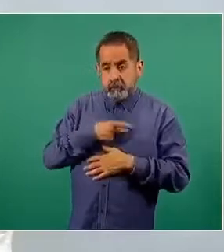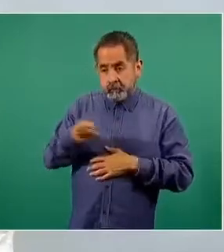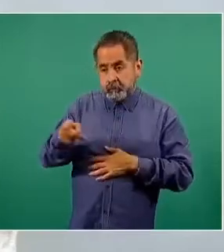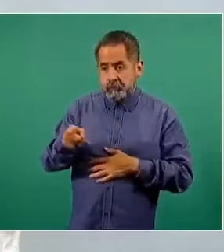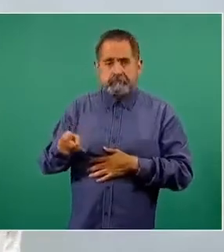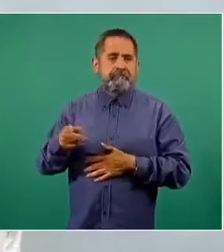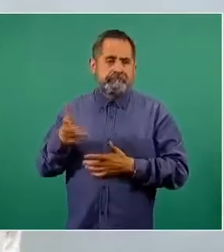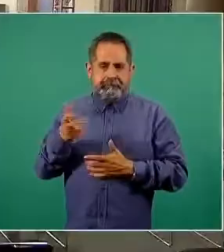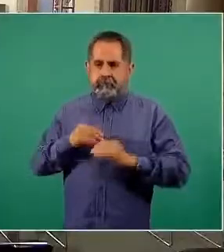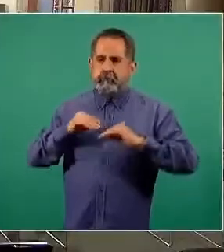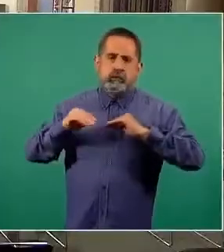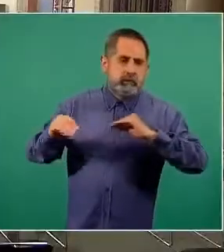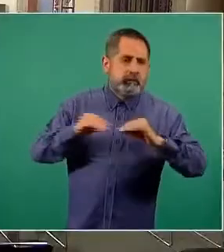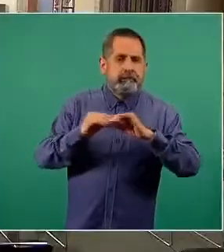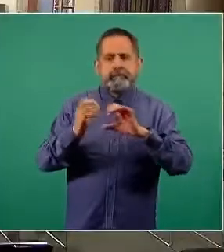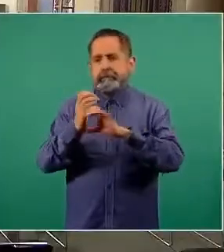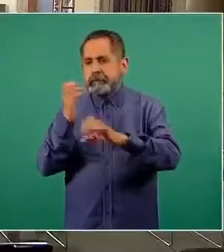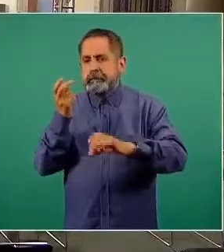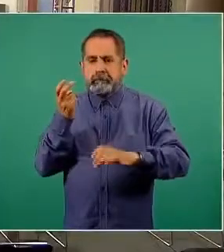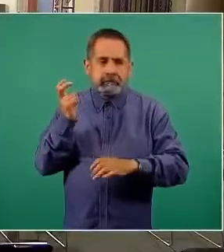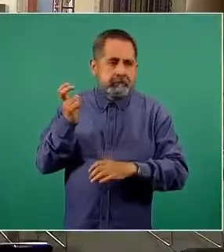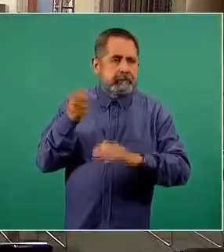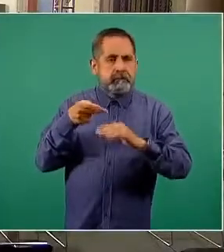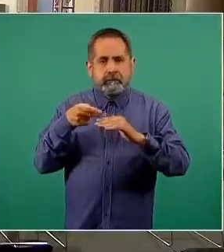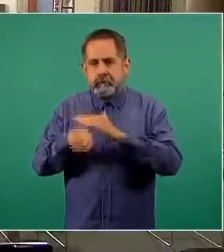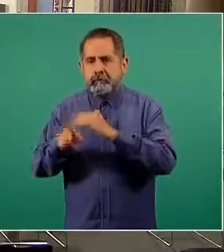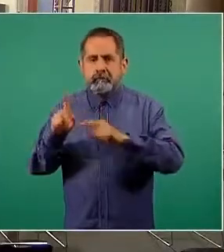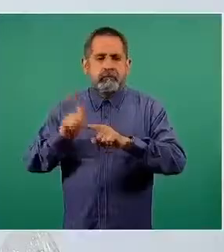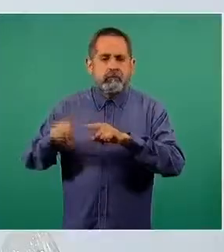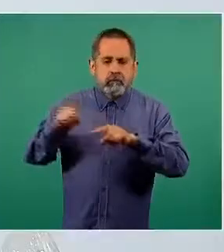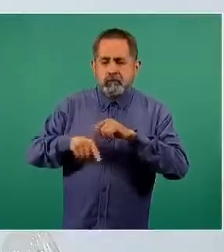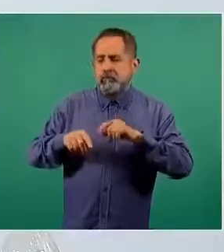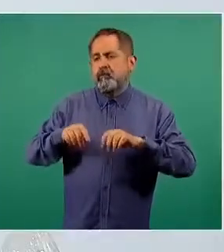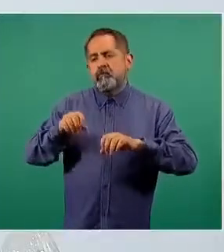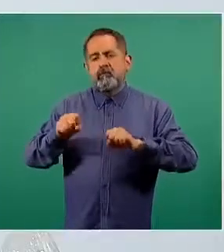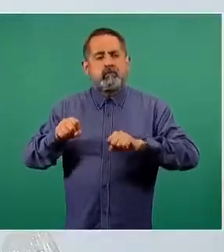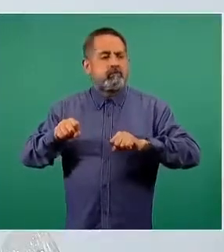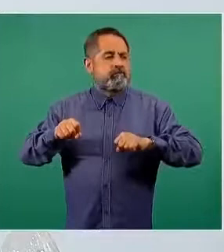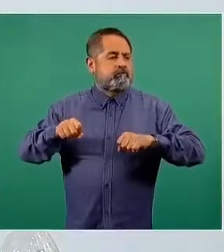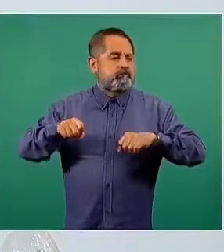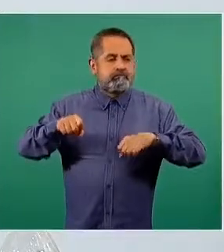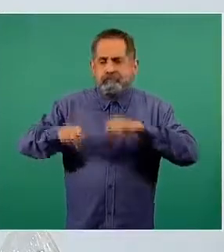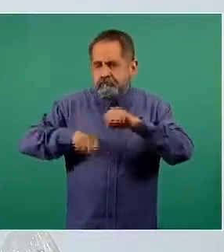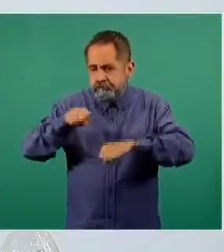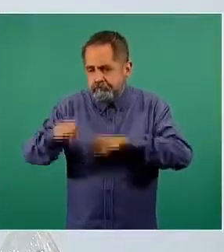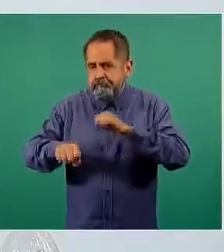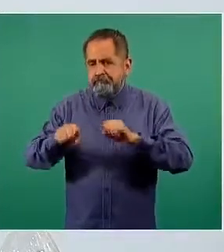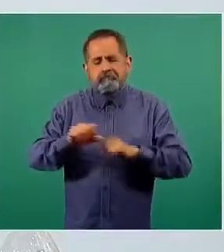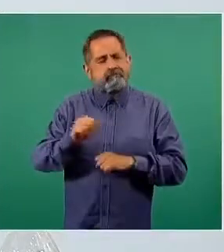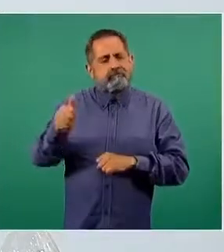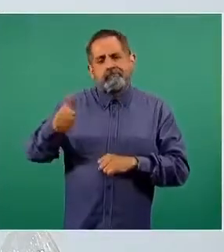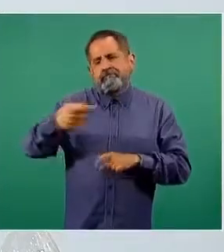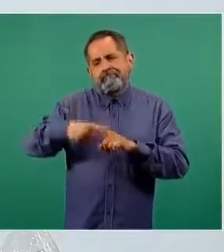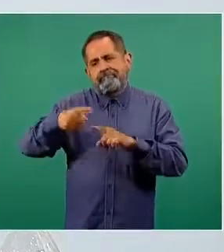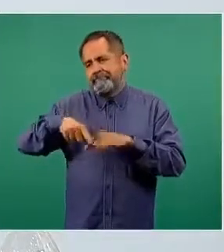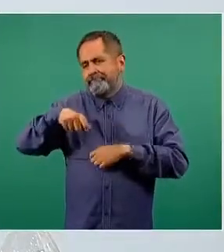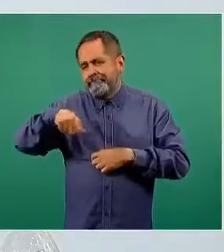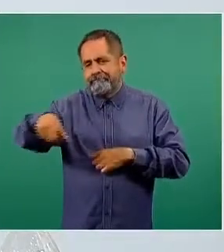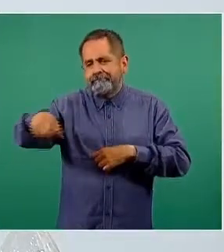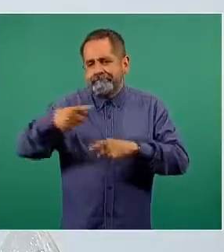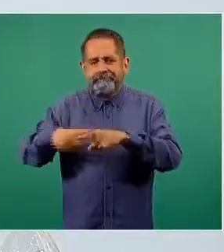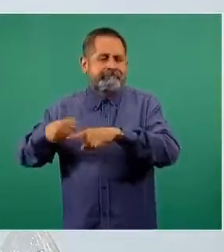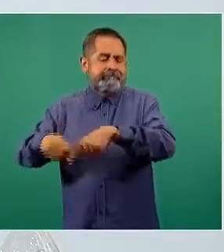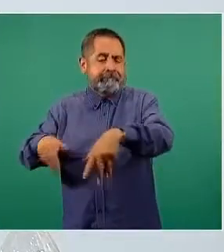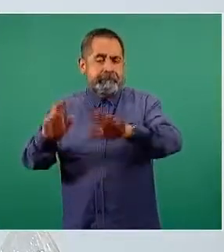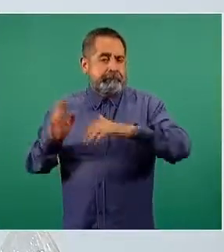nos movemos en transporte público y en medios no motorizados alternativos al auto. Entonces, para que nadie se quede atrás, esta estrategia